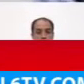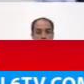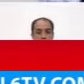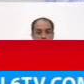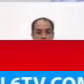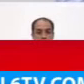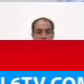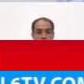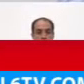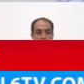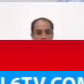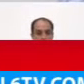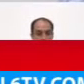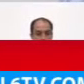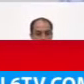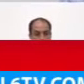Tenemos